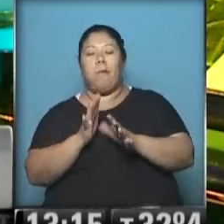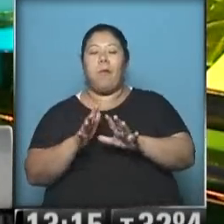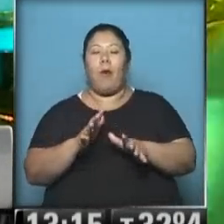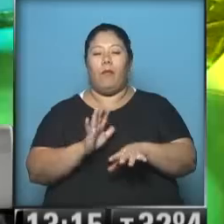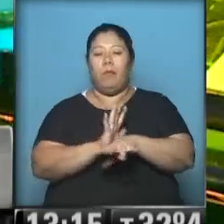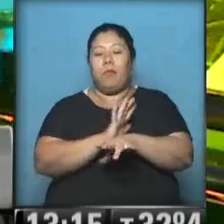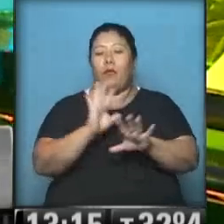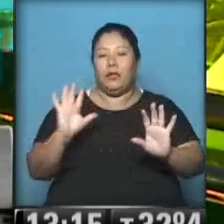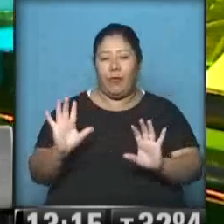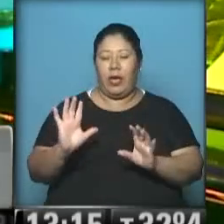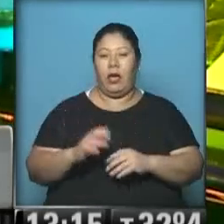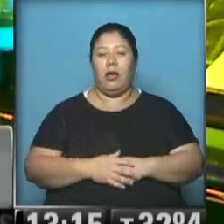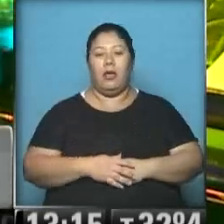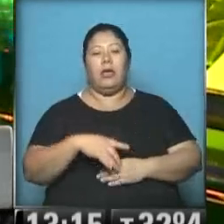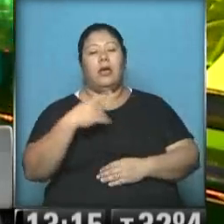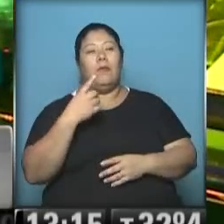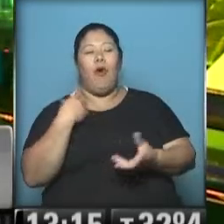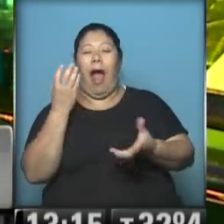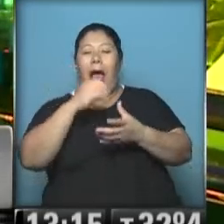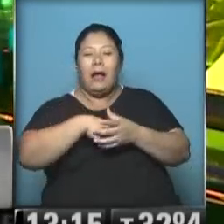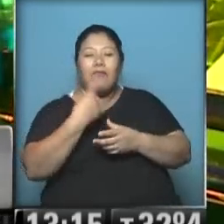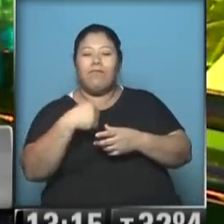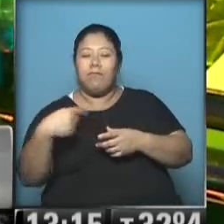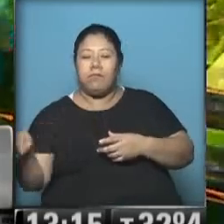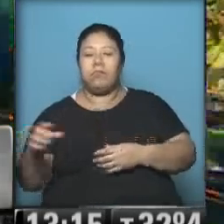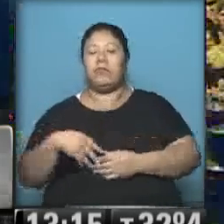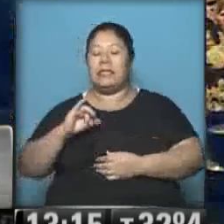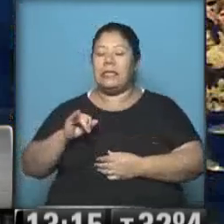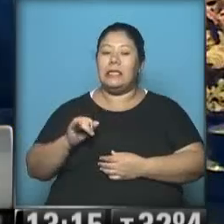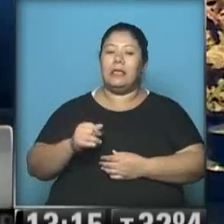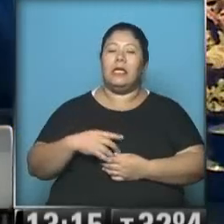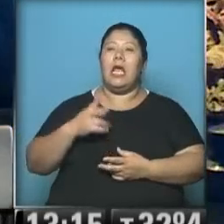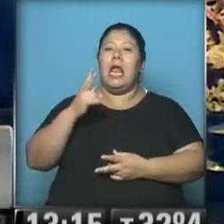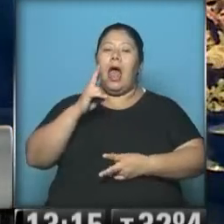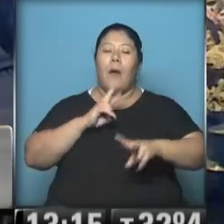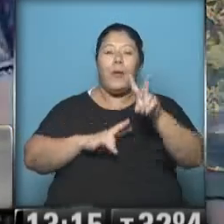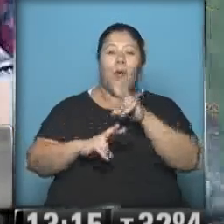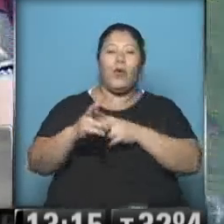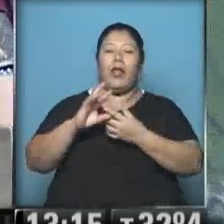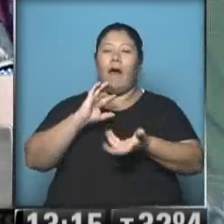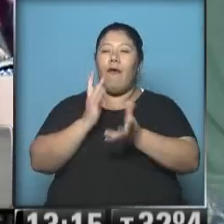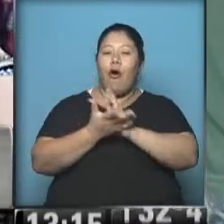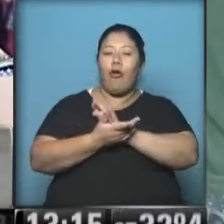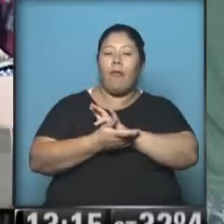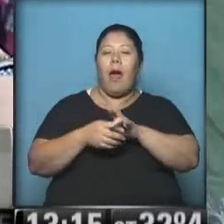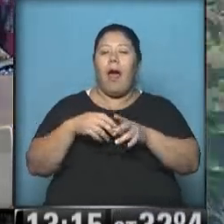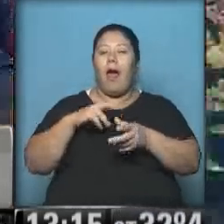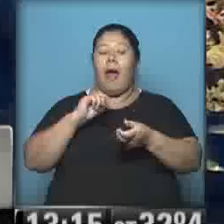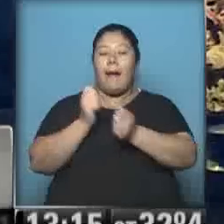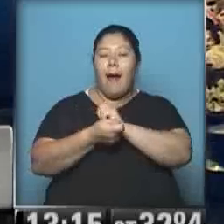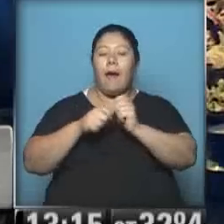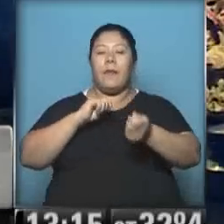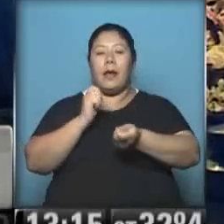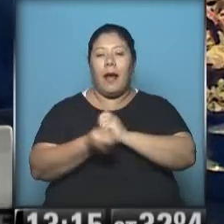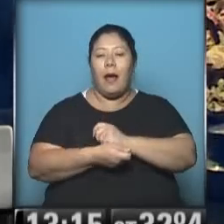lo que es una forma? Tal cual, sí, tal cual, porque la búsqueda hace que las formas se transgredan y los contenidos sean cada vez más